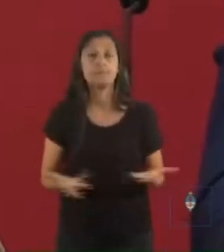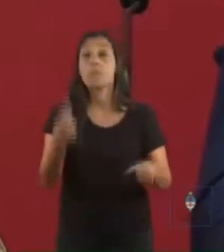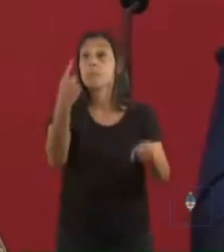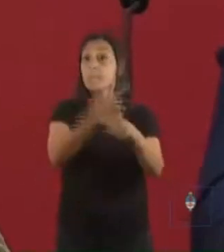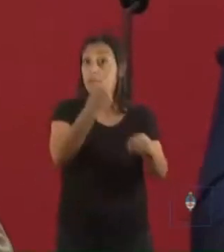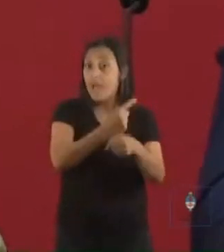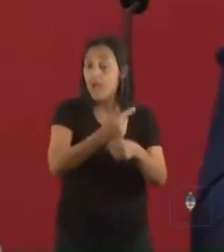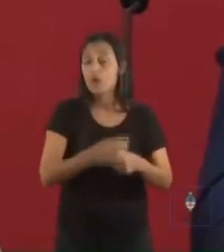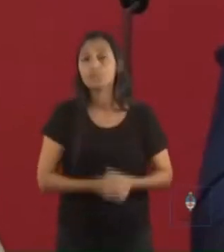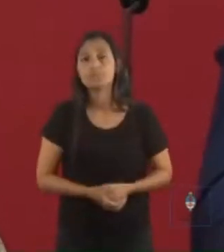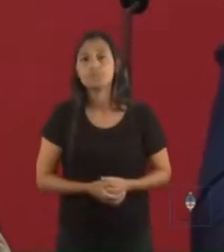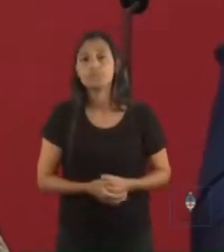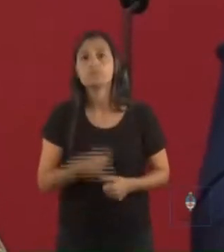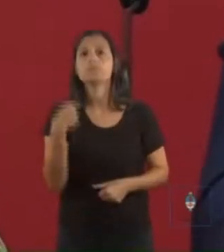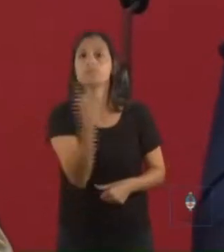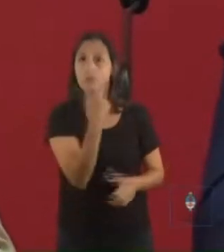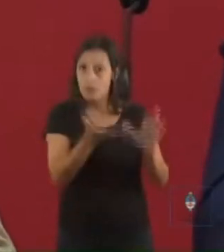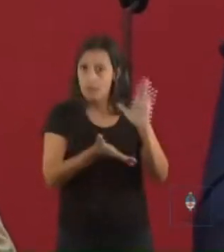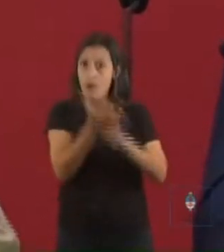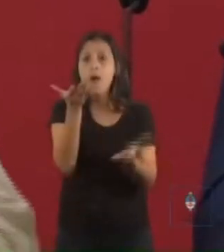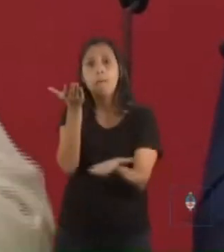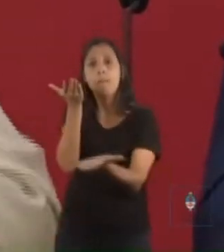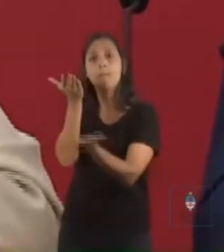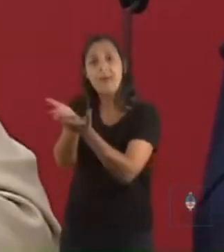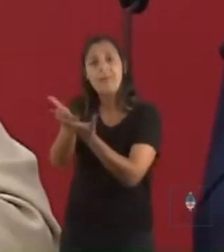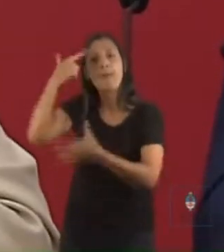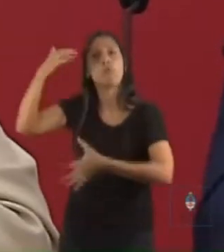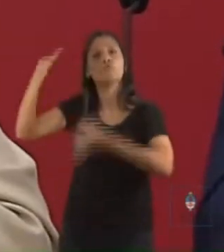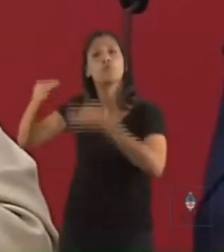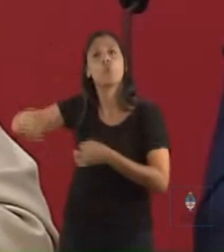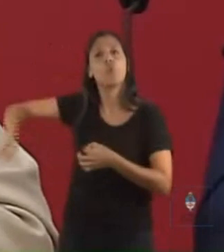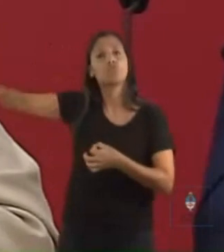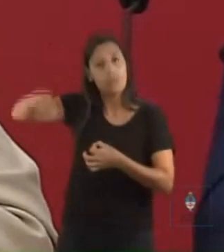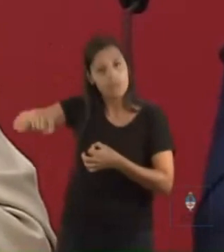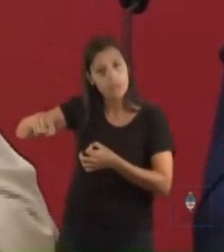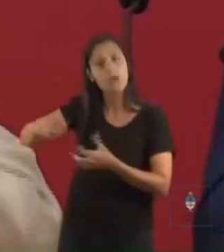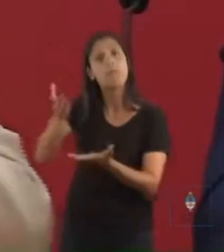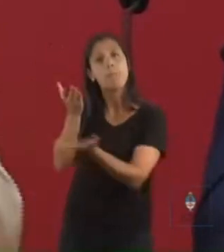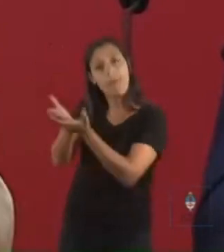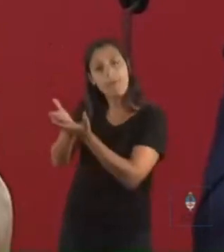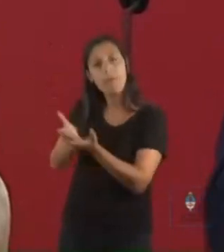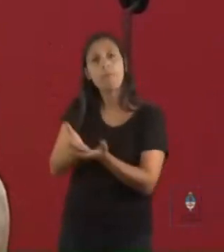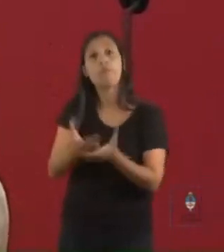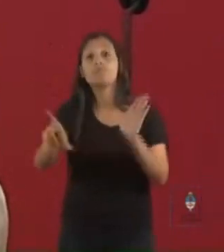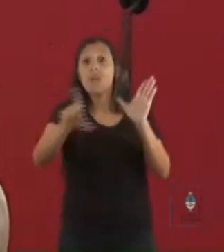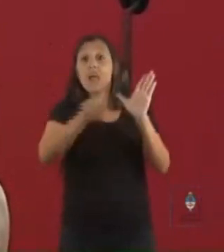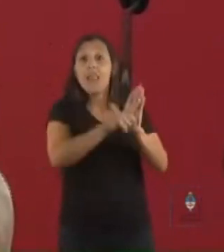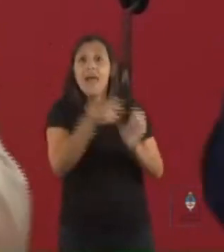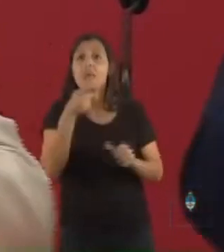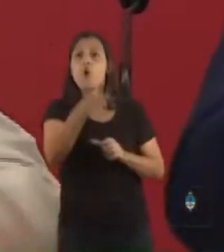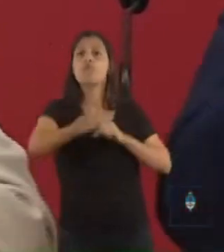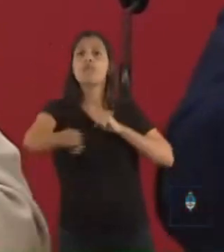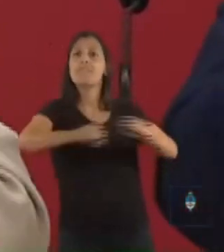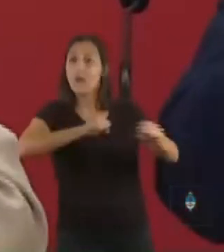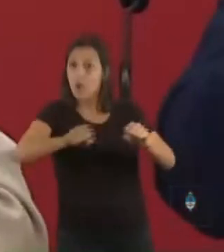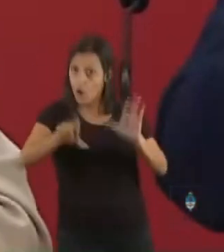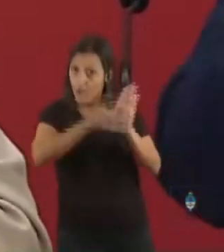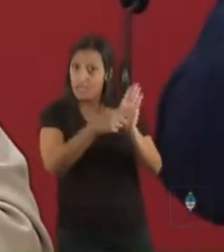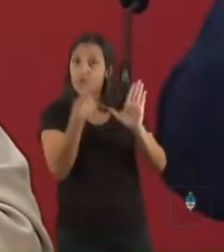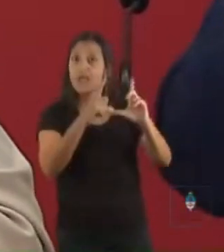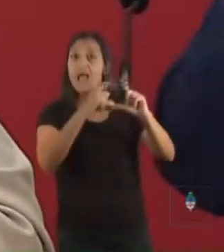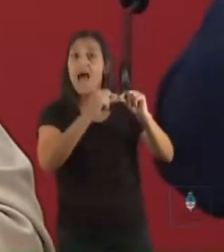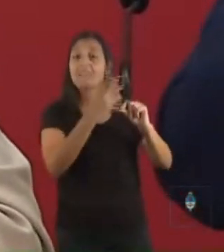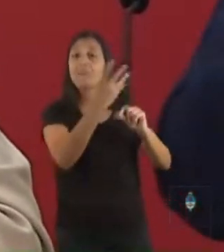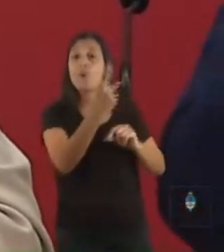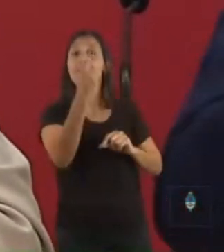primero vamos a pedirle a la justicia la utilización de la ley antiterrorista el artículo